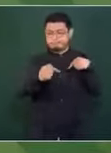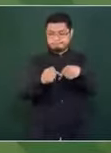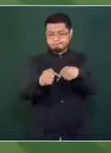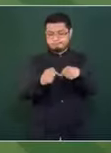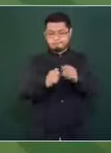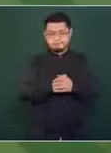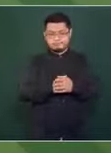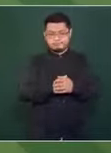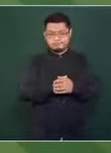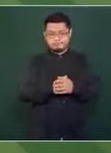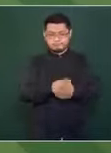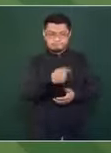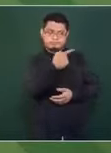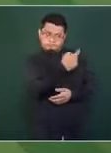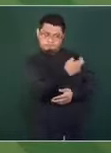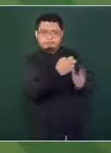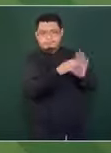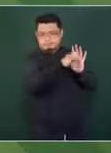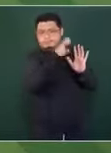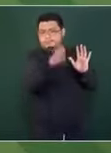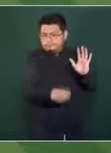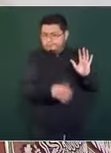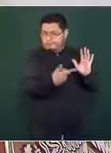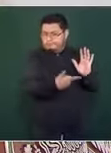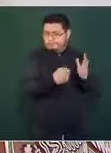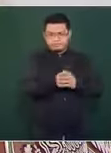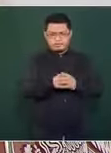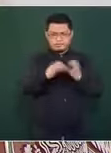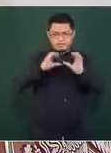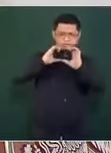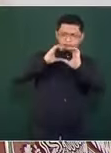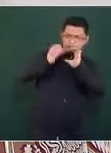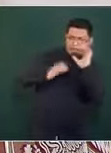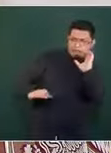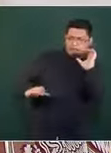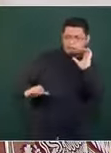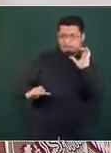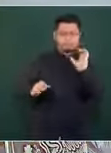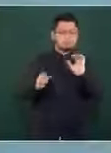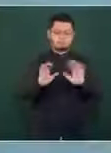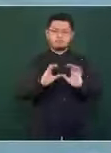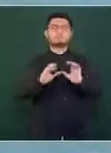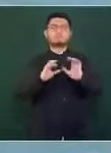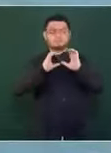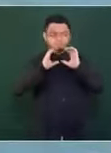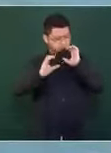de que no tiene una incomunicación por parte del reclusorio.